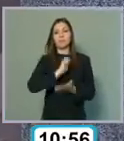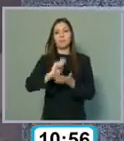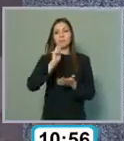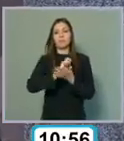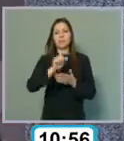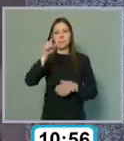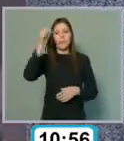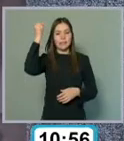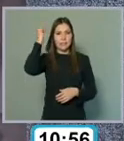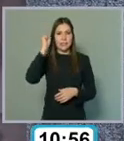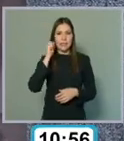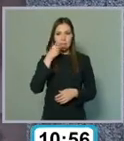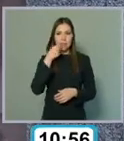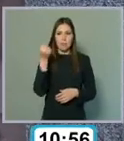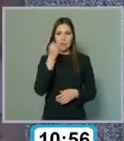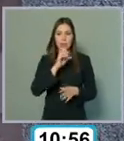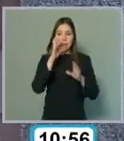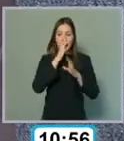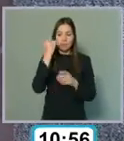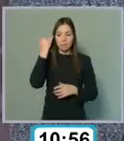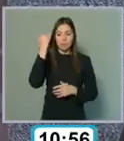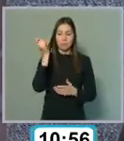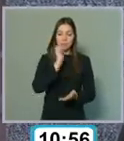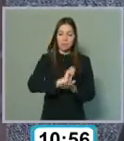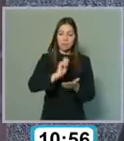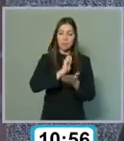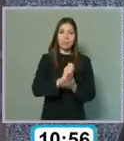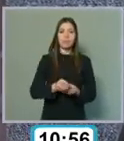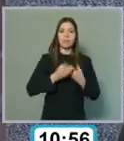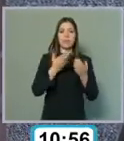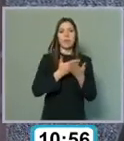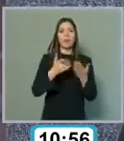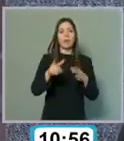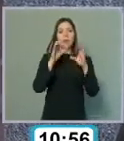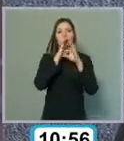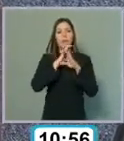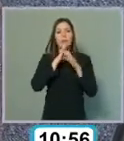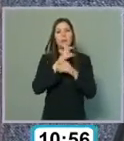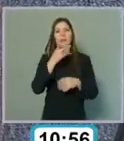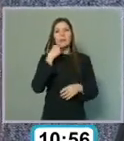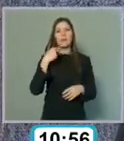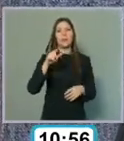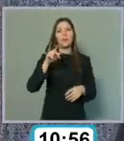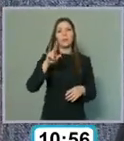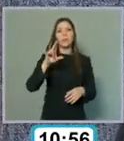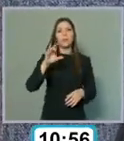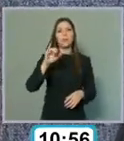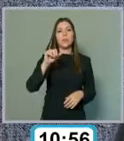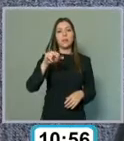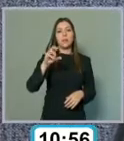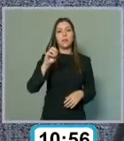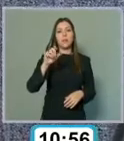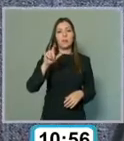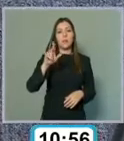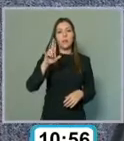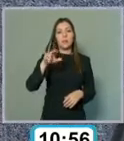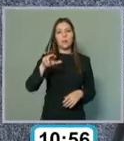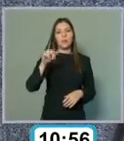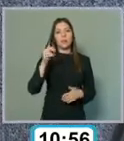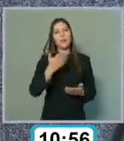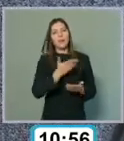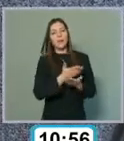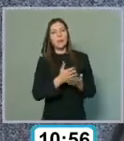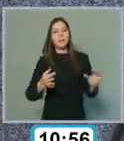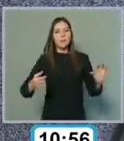allá en Sinaloa, que le ha dado pues grandes temas también a muchas agrupaciones y solistas, Luciano Luna. Y por otra parte, pues hace